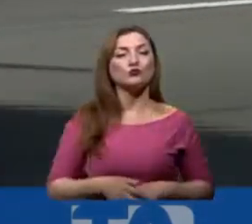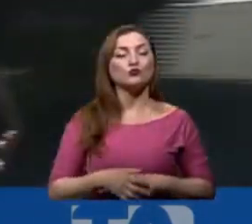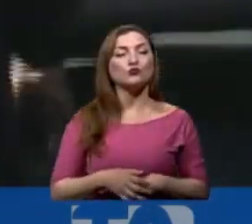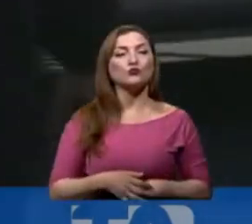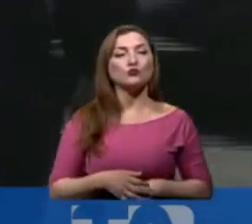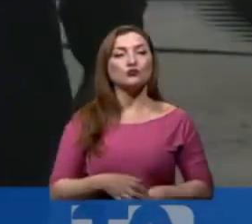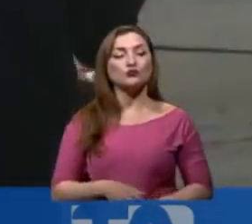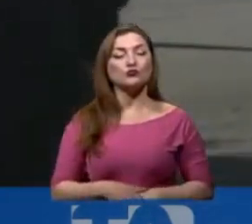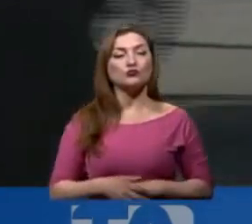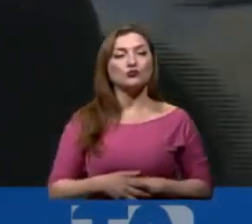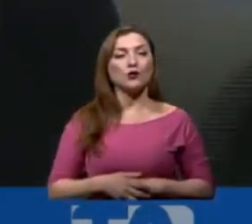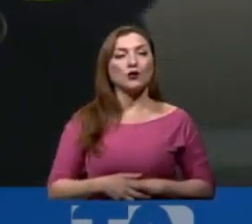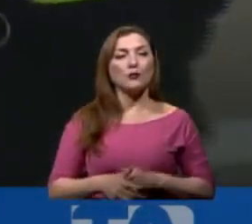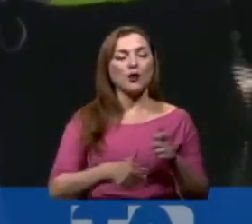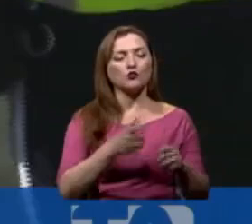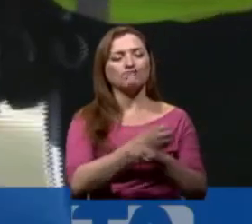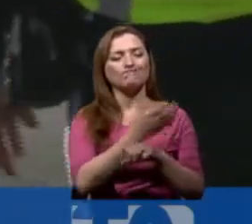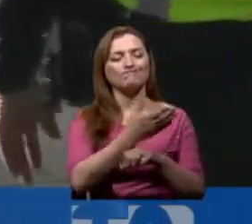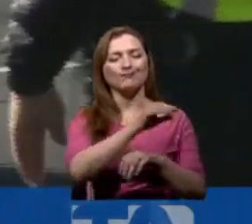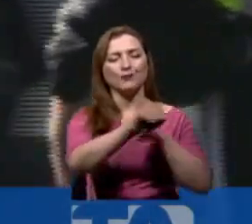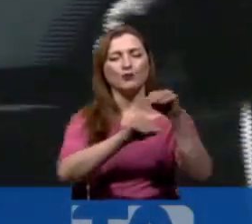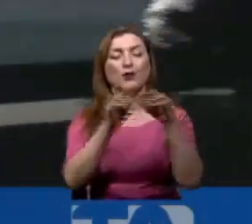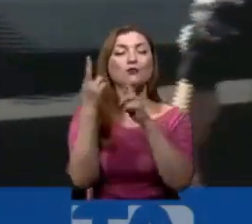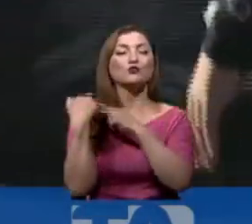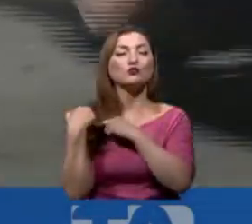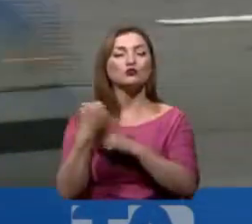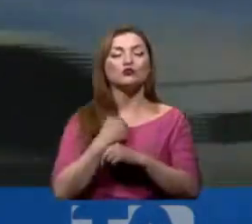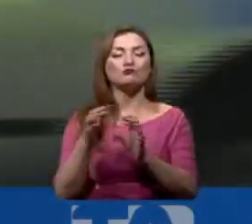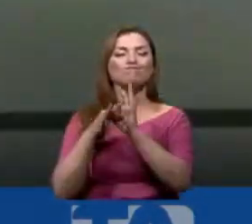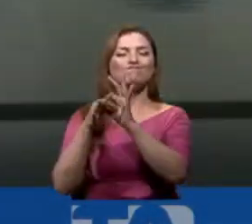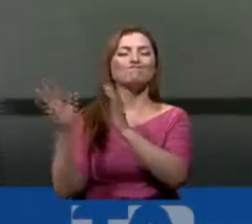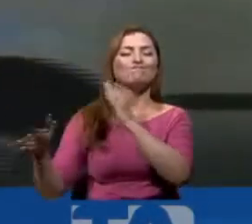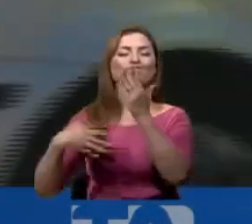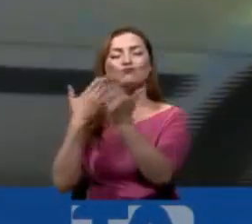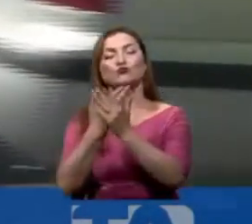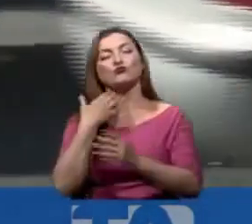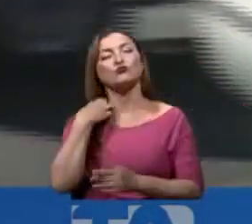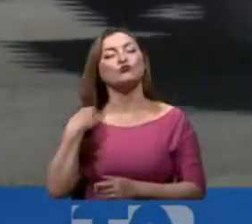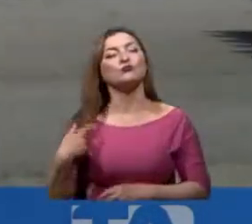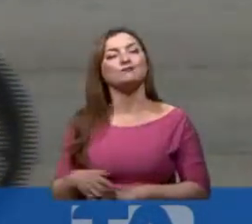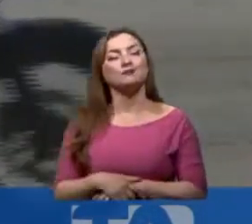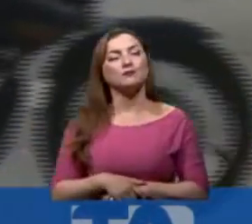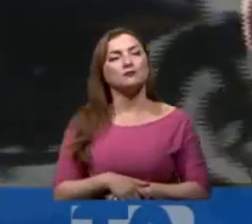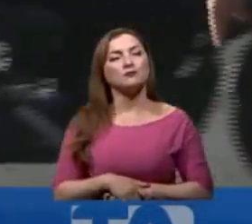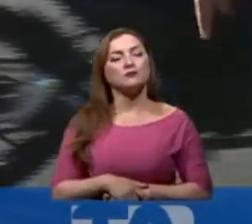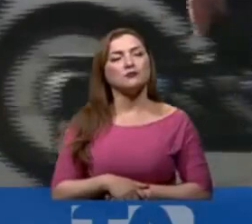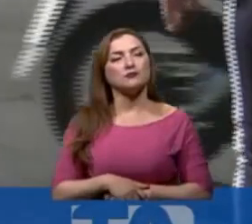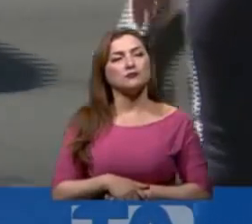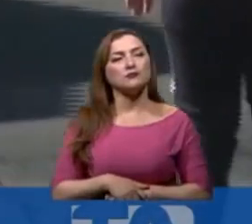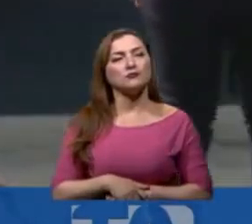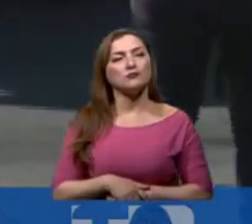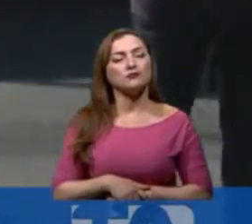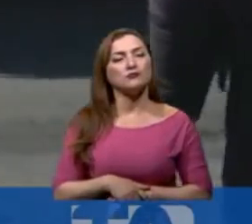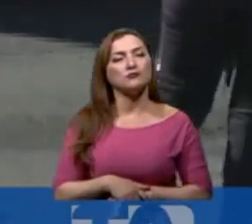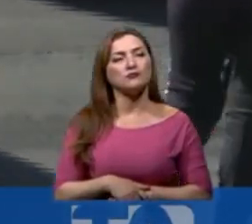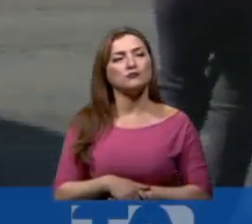decirle a la ciudadanía que también entiendan que es un tema de corresponsabilidad. Sin duda, es un tema de corresponsabilidad, tanto de las autoridades municipales que